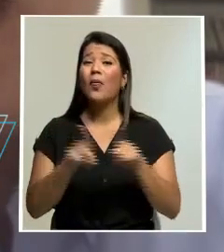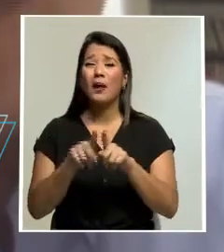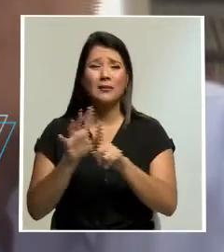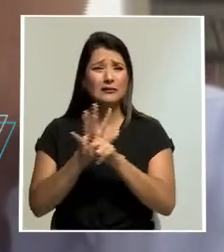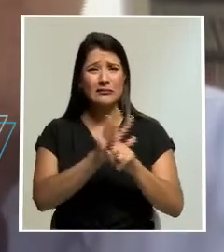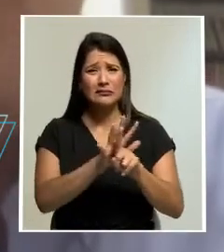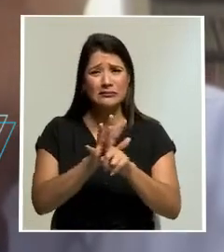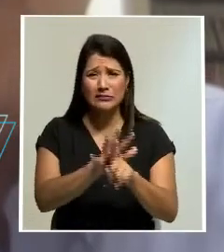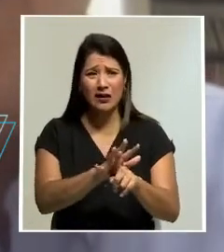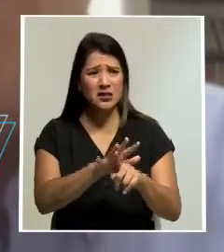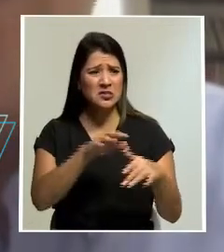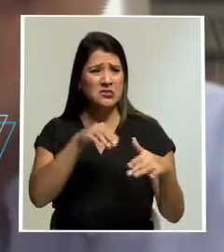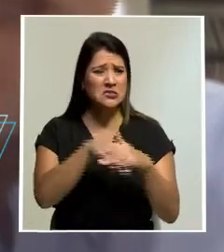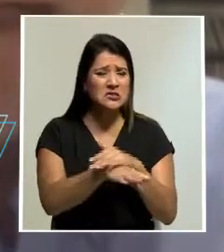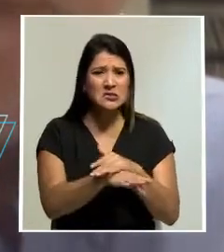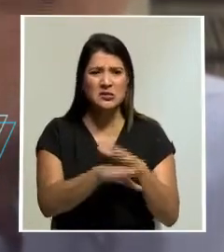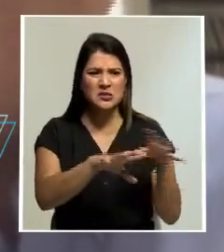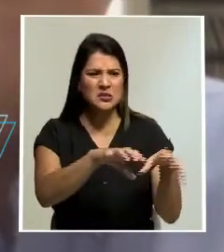allanado,